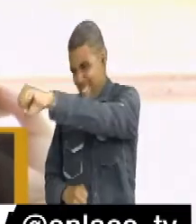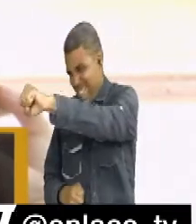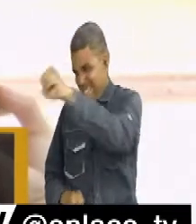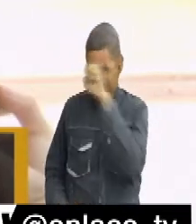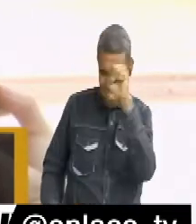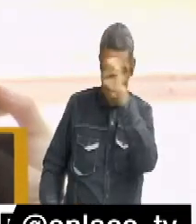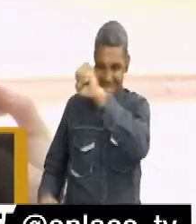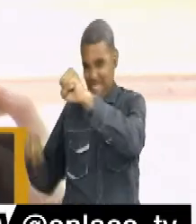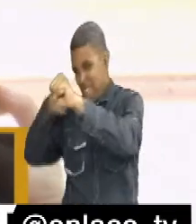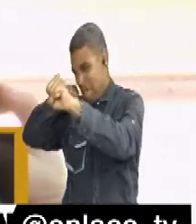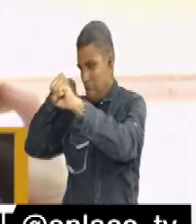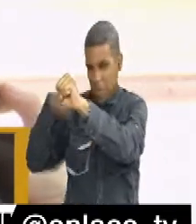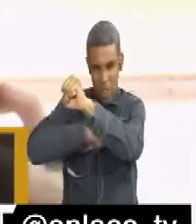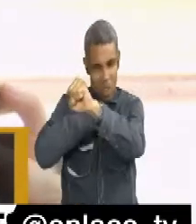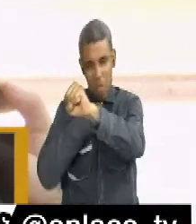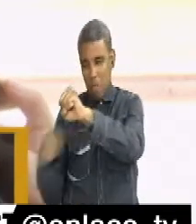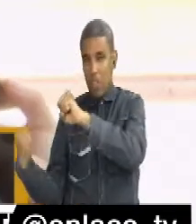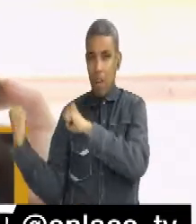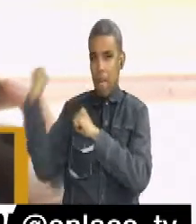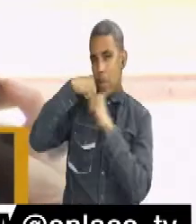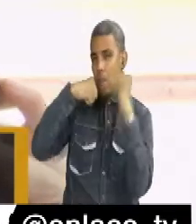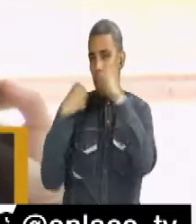le generó hematomas,